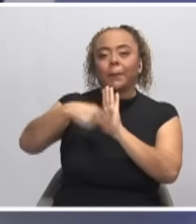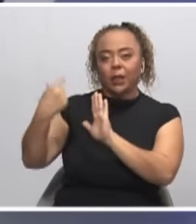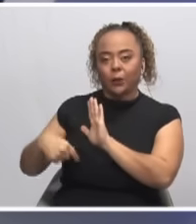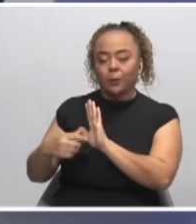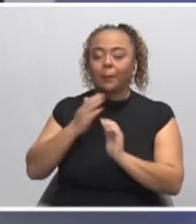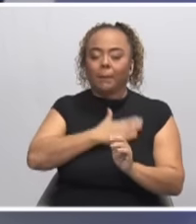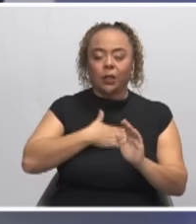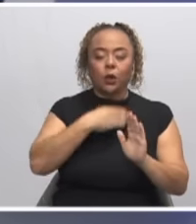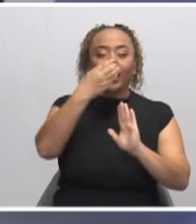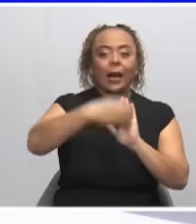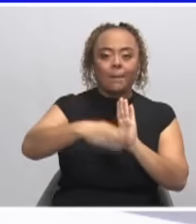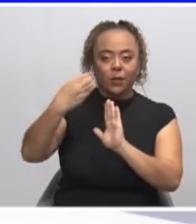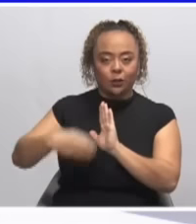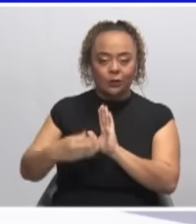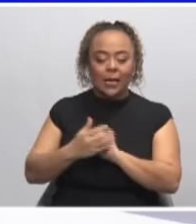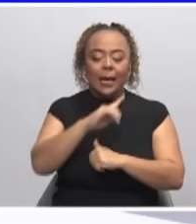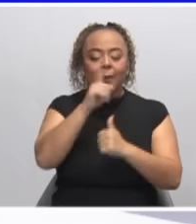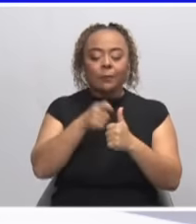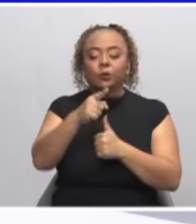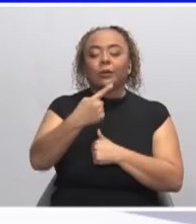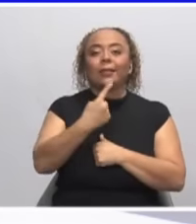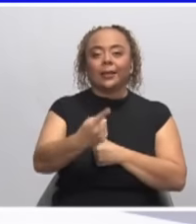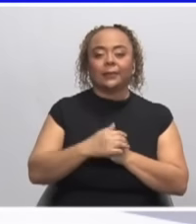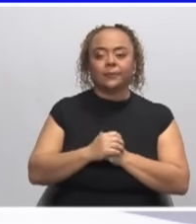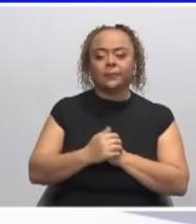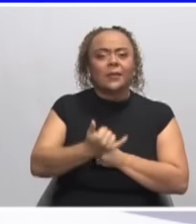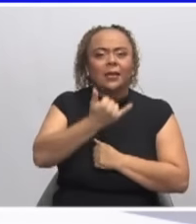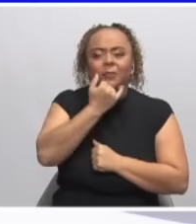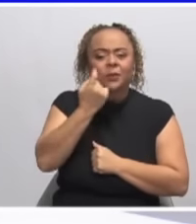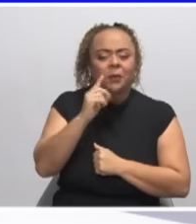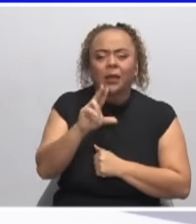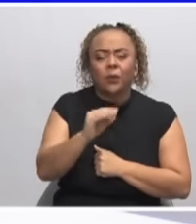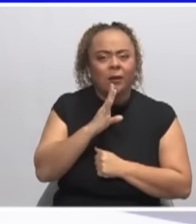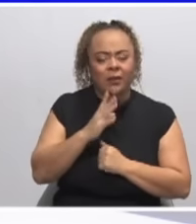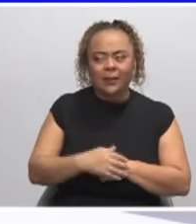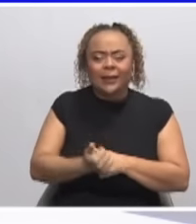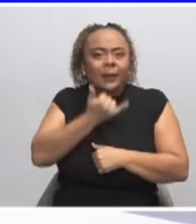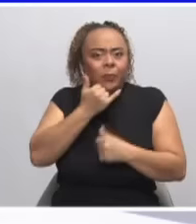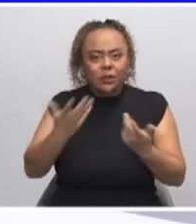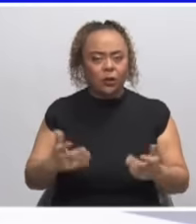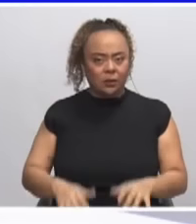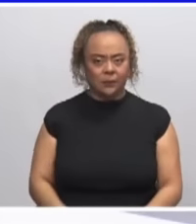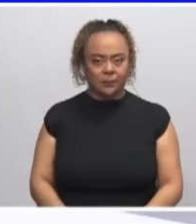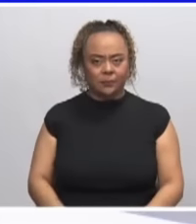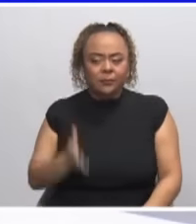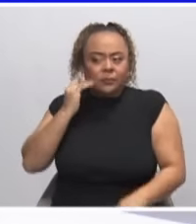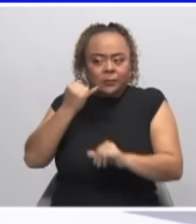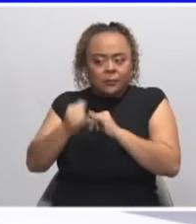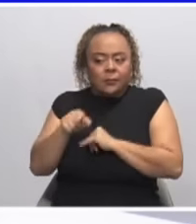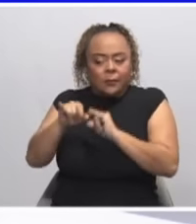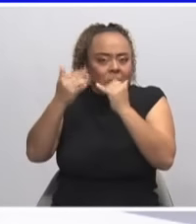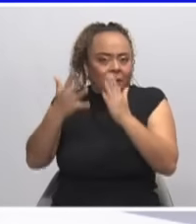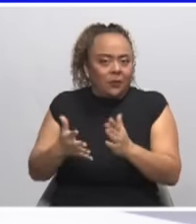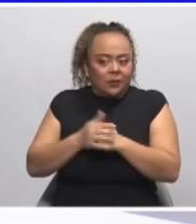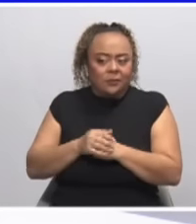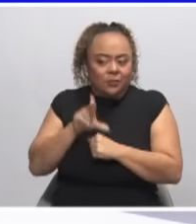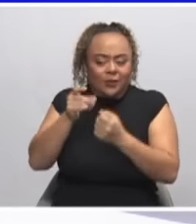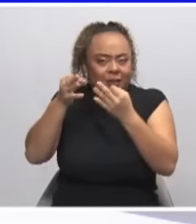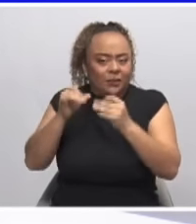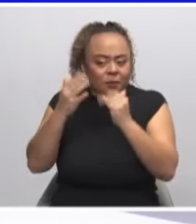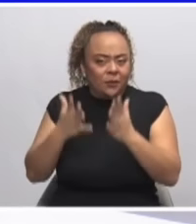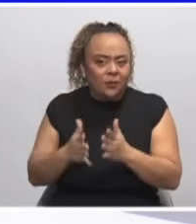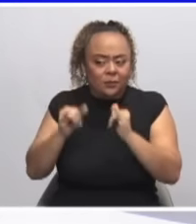es que usted dice Y qué pasó para que no hablen O sea qué pasó para que porque al final aquí los jugadores No no es decisión de los jugadores a